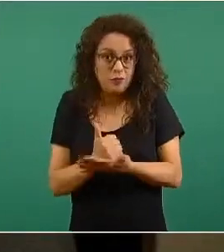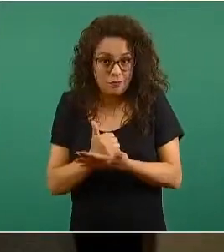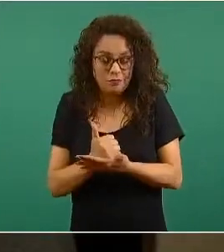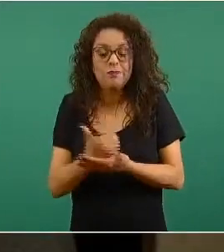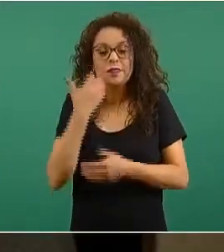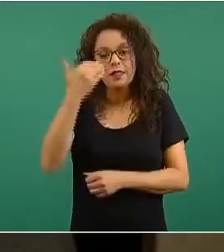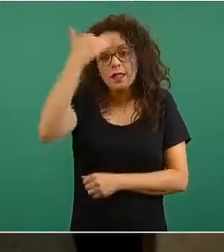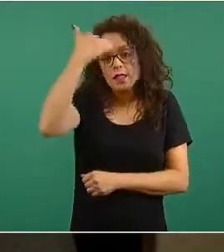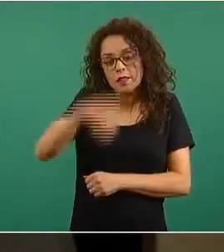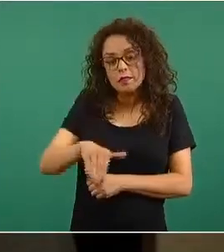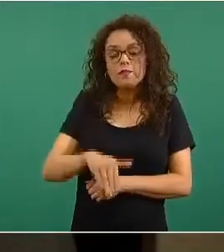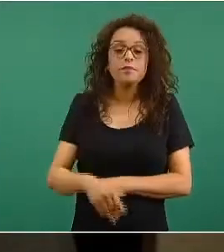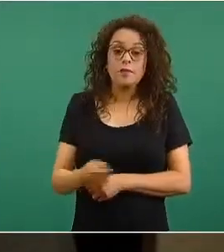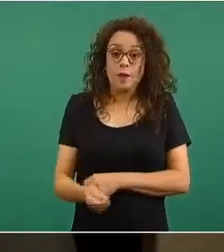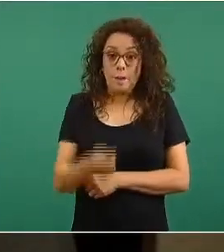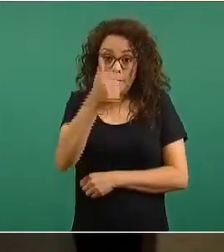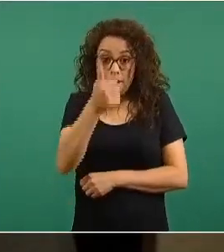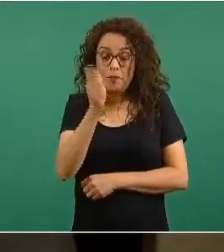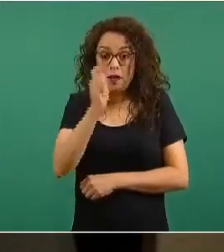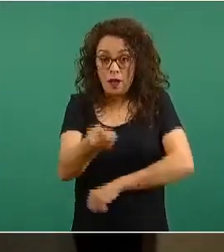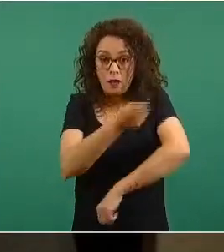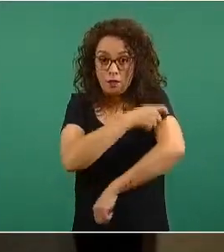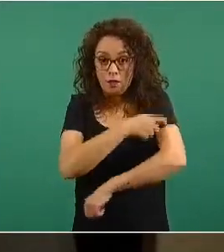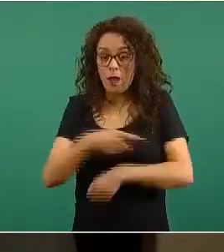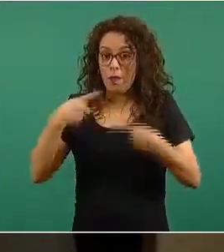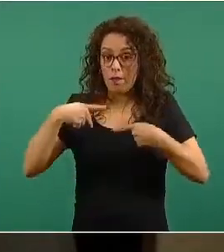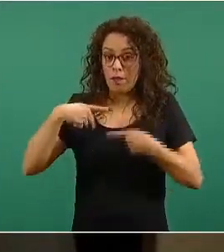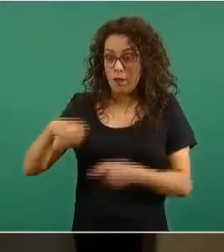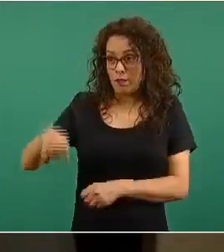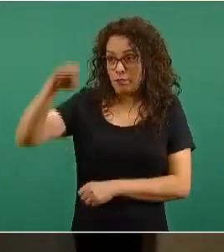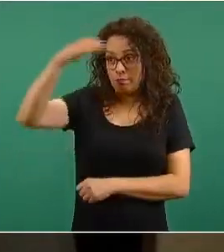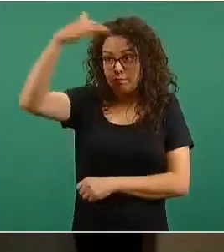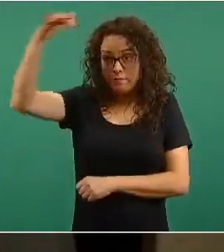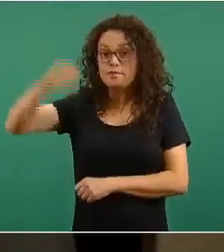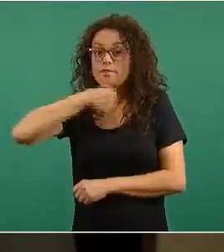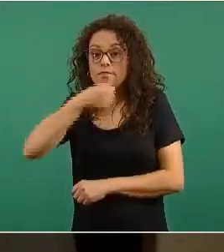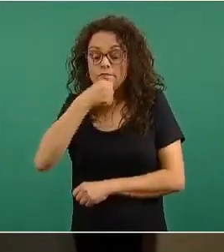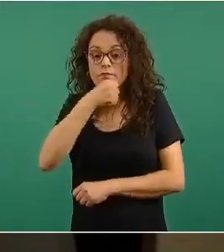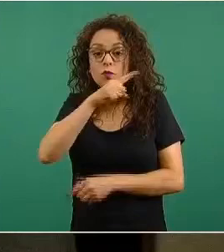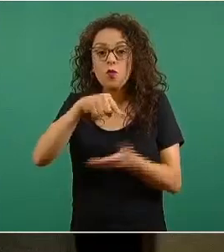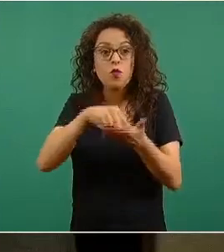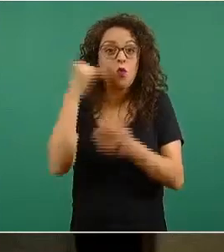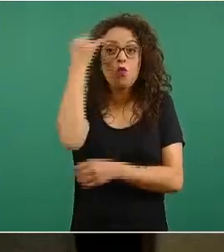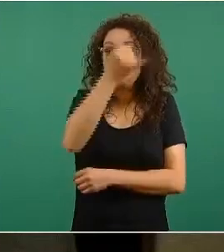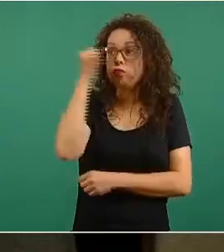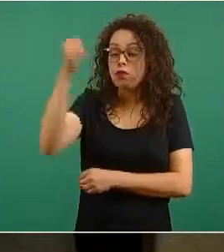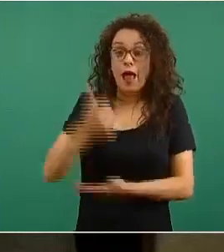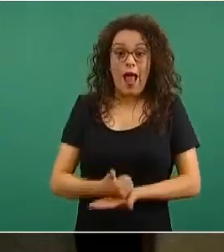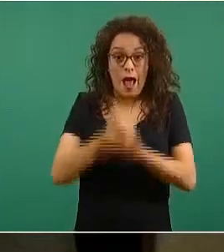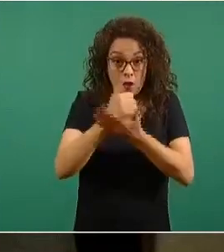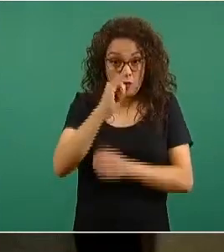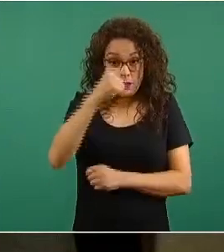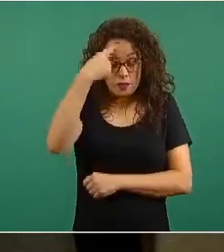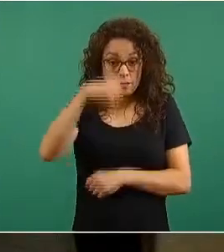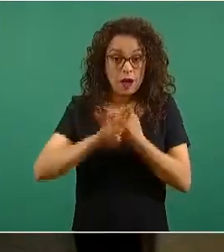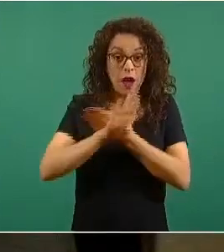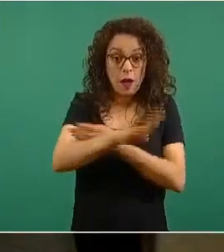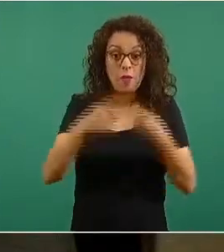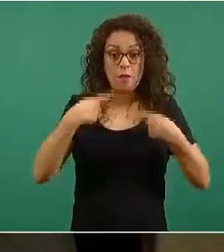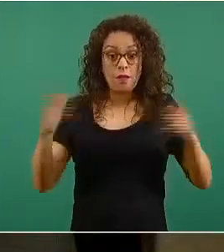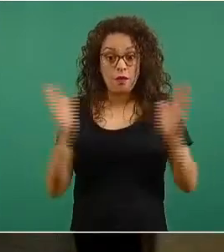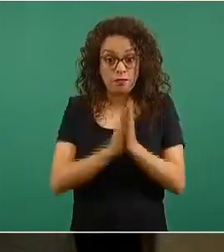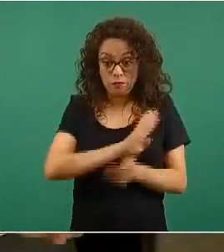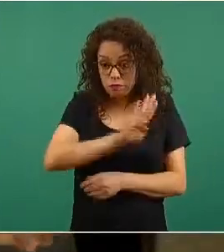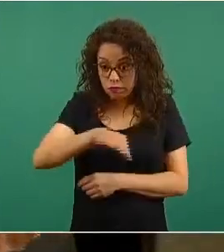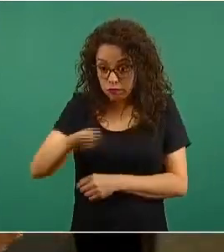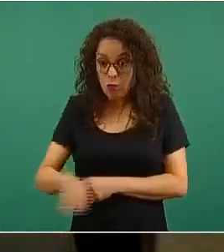personas que están, a los adultos mayores que están en comunidades lejanas, ayuda más a contener las defunciones, o esto más bien es atribuible a que